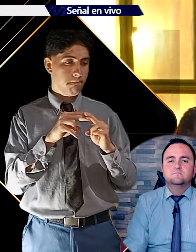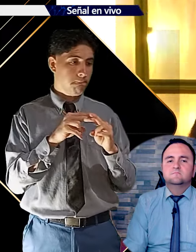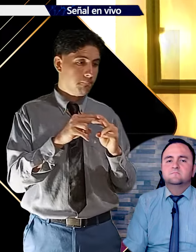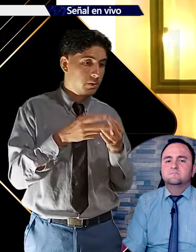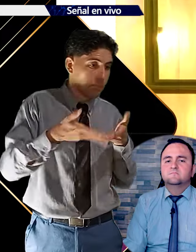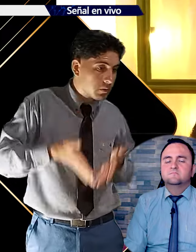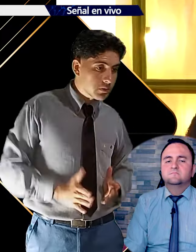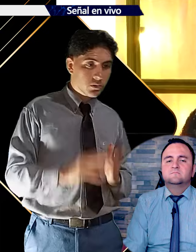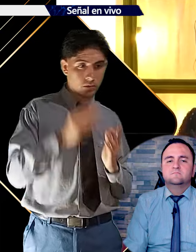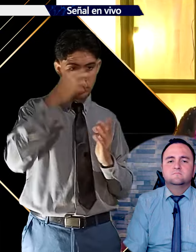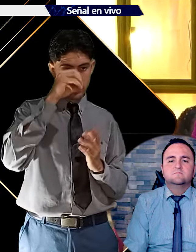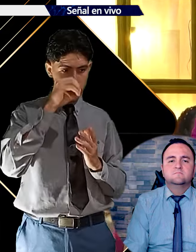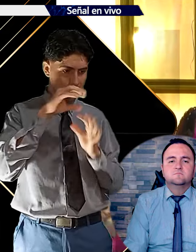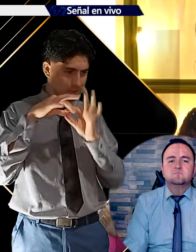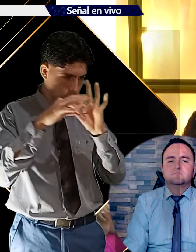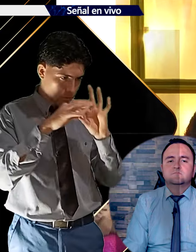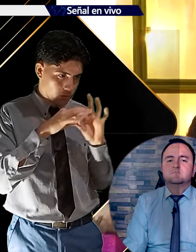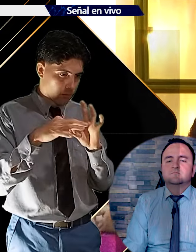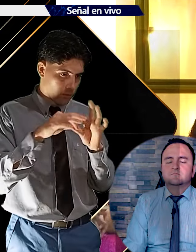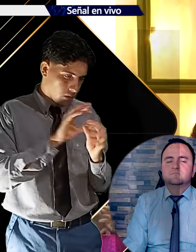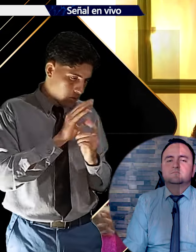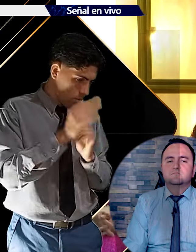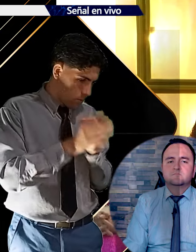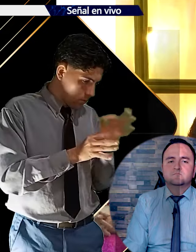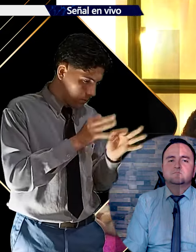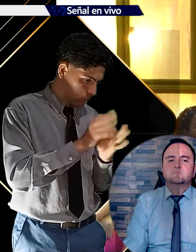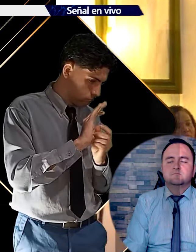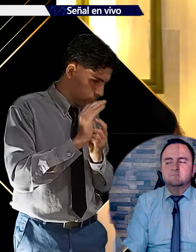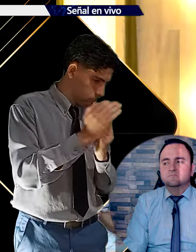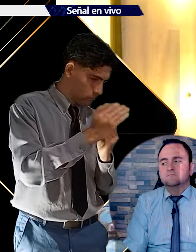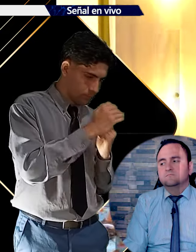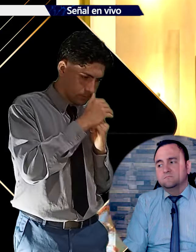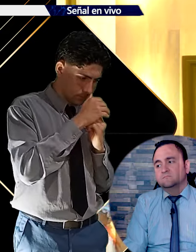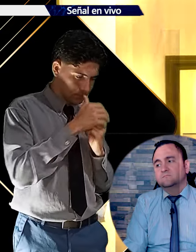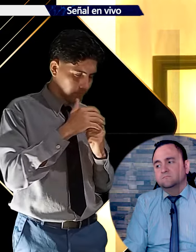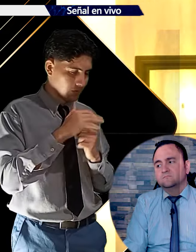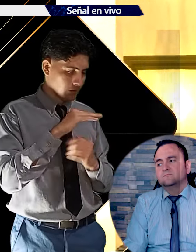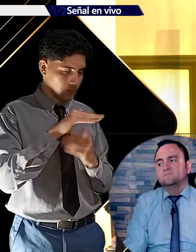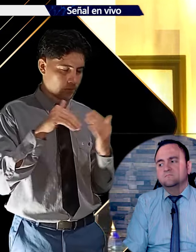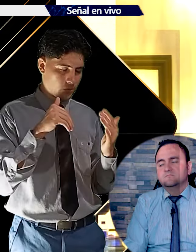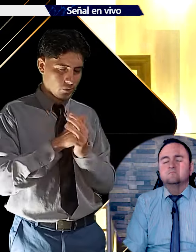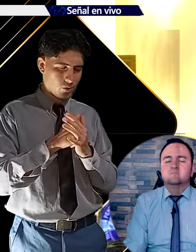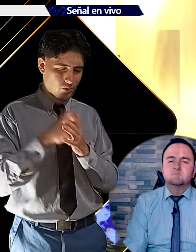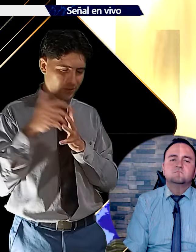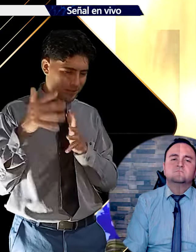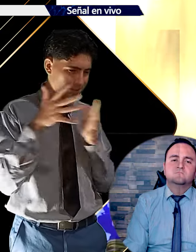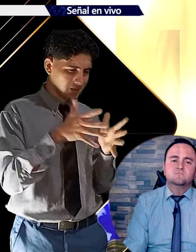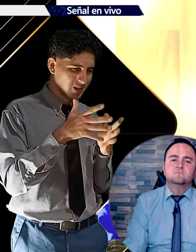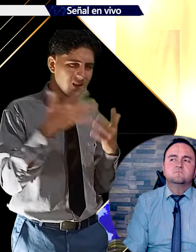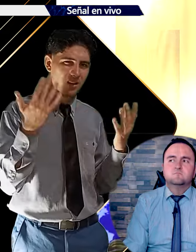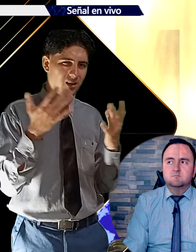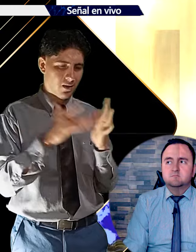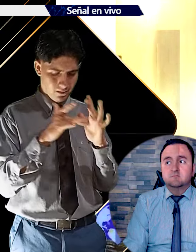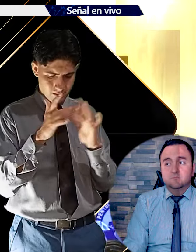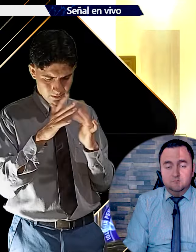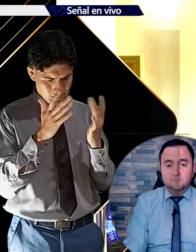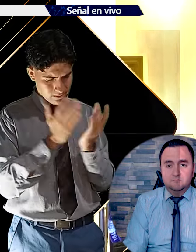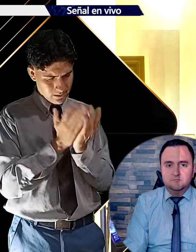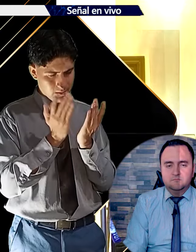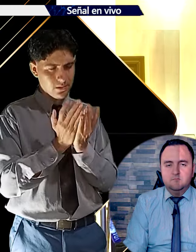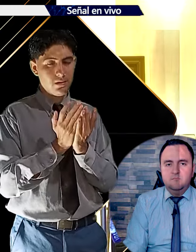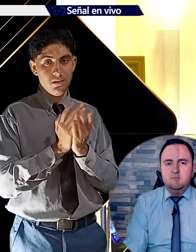es solamente para darse en el gusto, qué hijo, qué pinta, qué hermoso, no, es para que se unan a librar esa batalla, que los principios y valores,